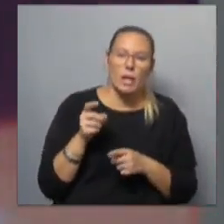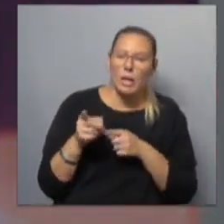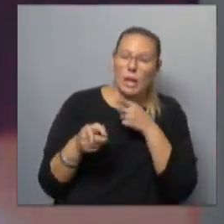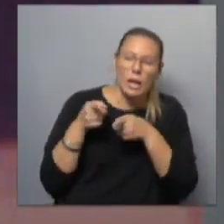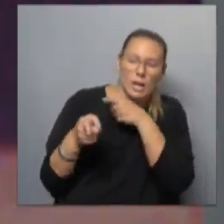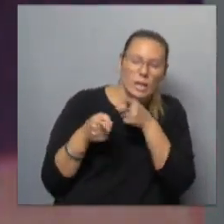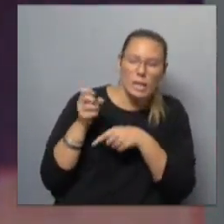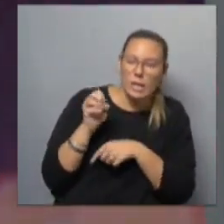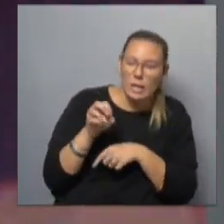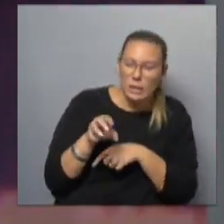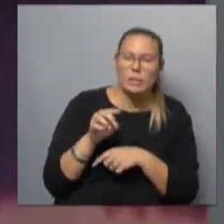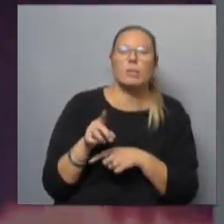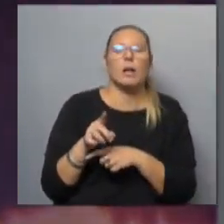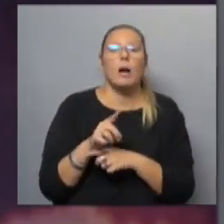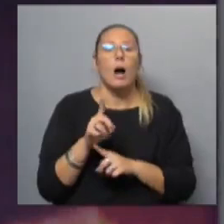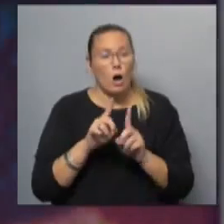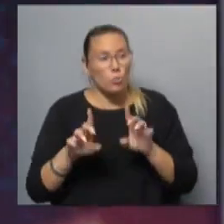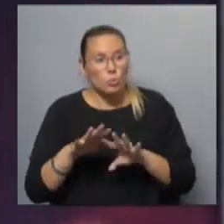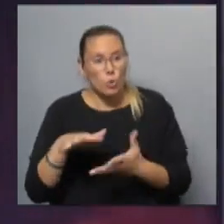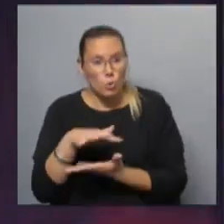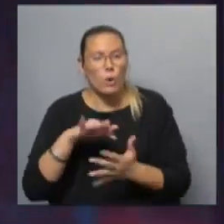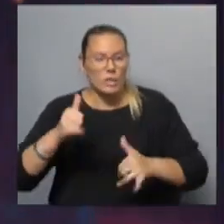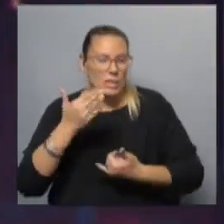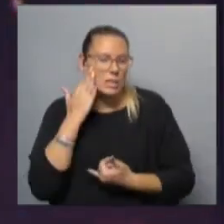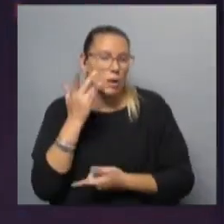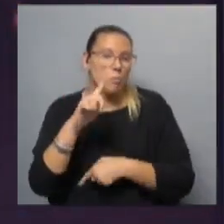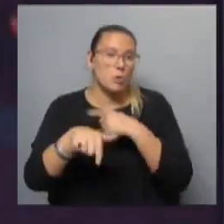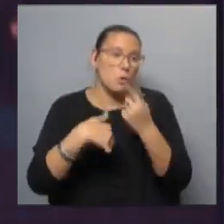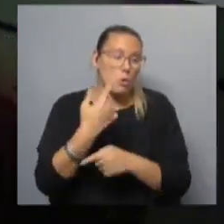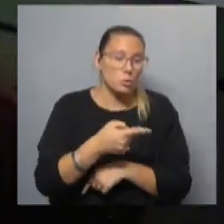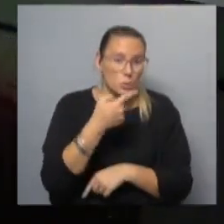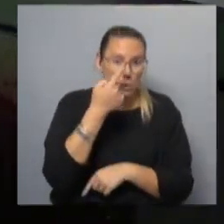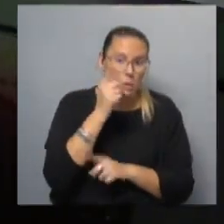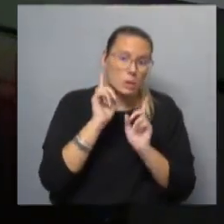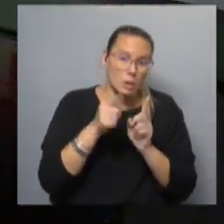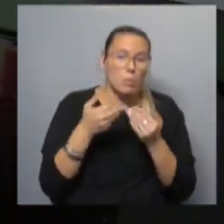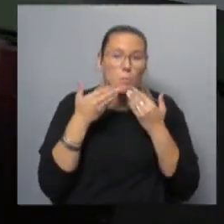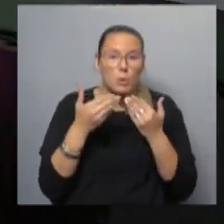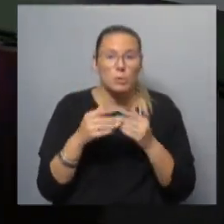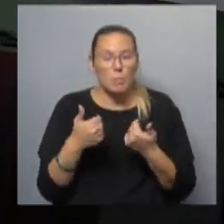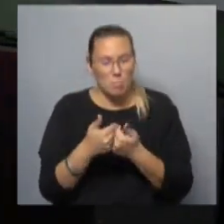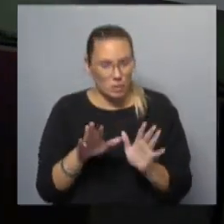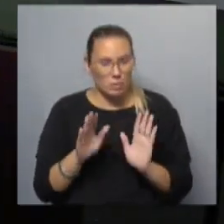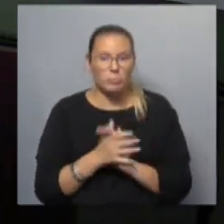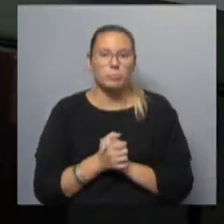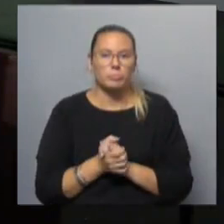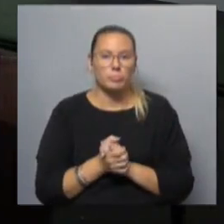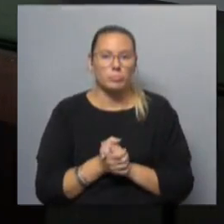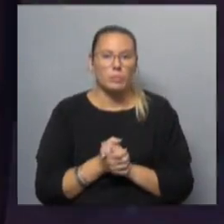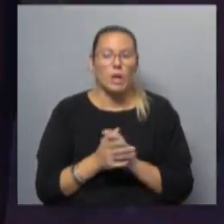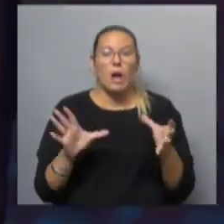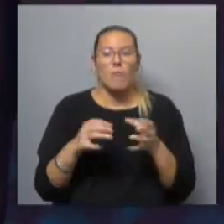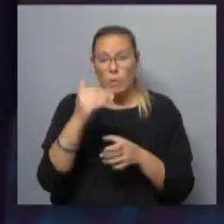ámbitos en los cuales se podía suponer que iba a haber críticas, pero también desde otros que por otros intereses han cuestionado. Empiezo a pasar lista, ¿no? El